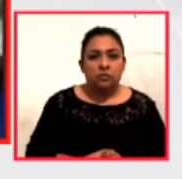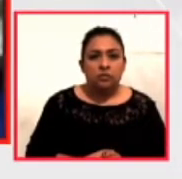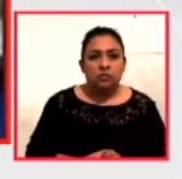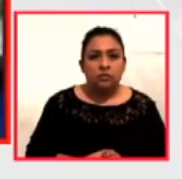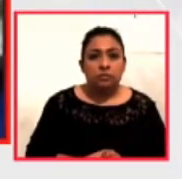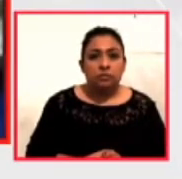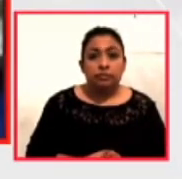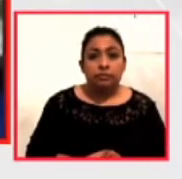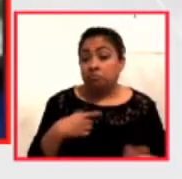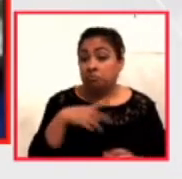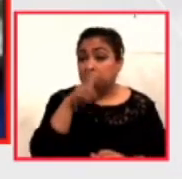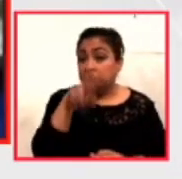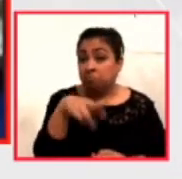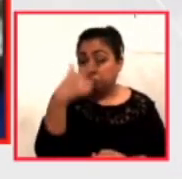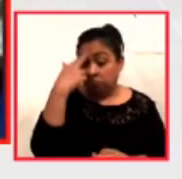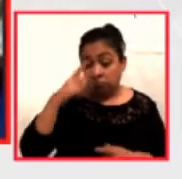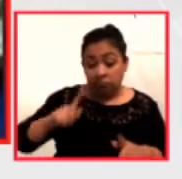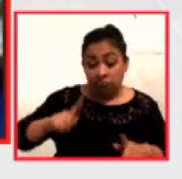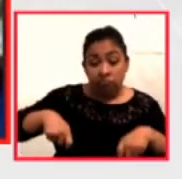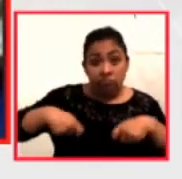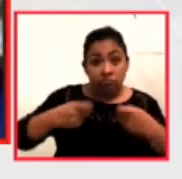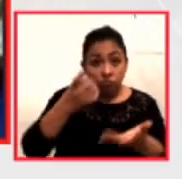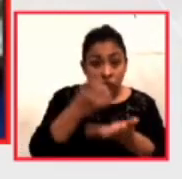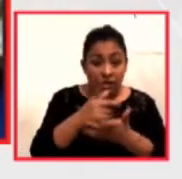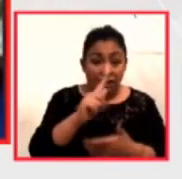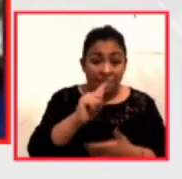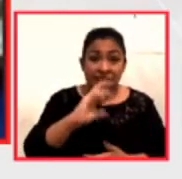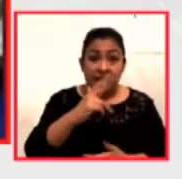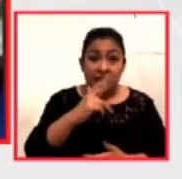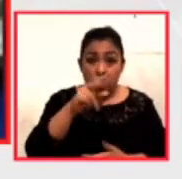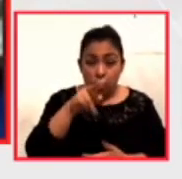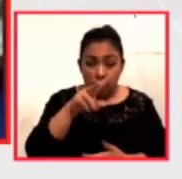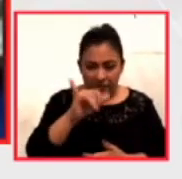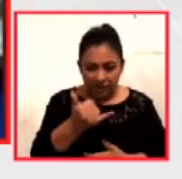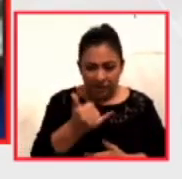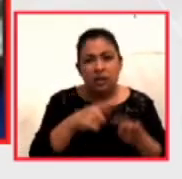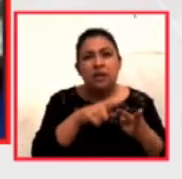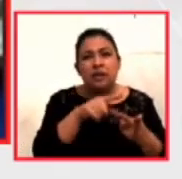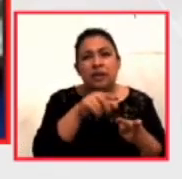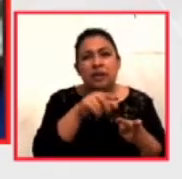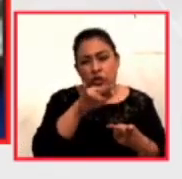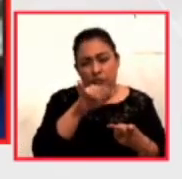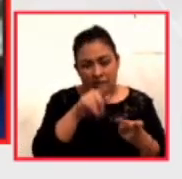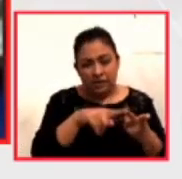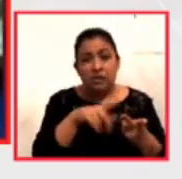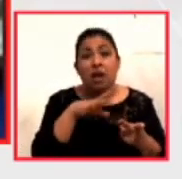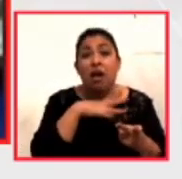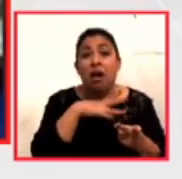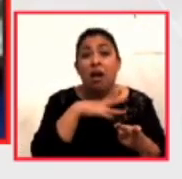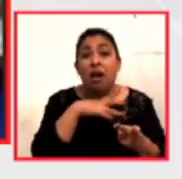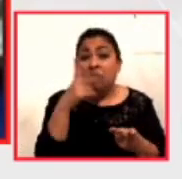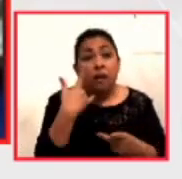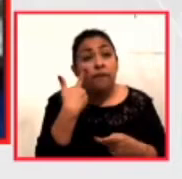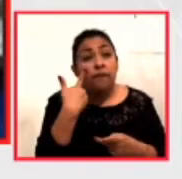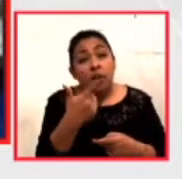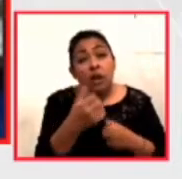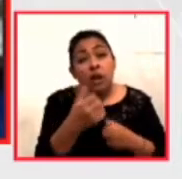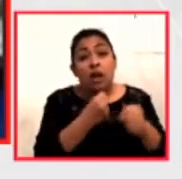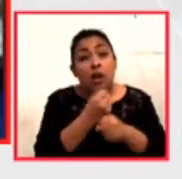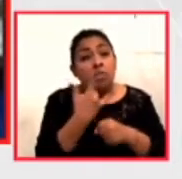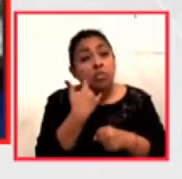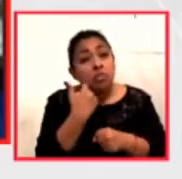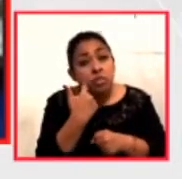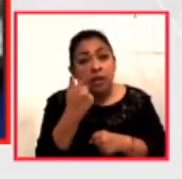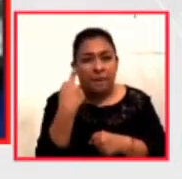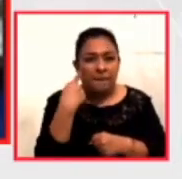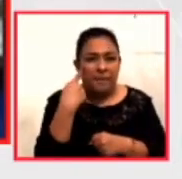Pues en efecto, el legado no solo de Tchaikovsky, sino de Nadezhda von Meck, su mecenas, la que nos permite disfrutar año con año, ya lo escuchamos en la